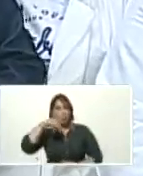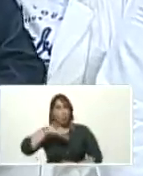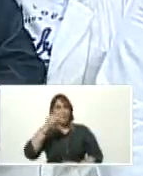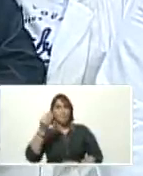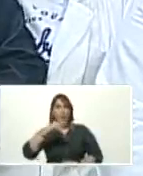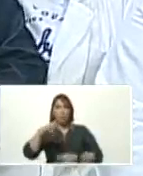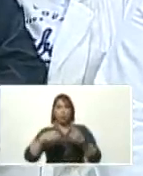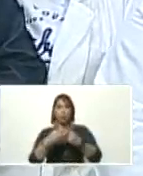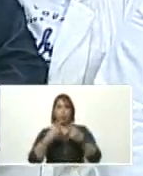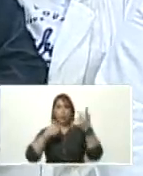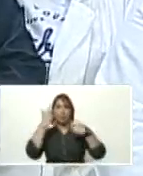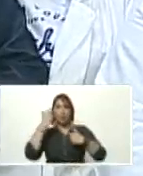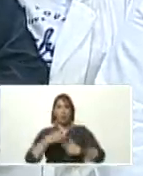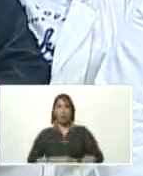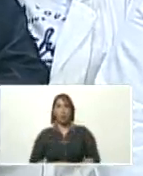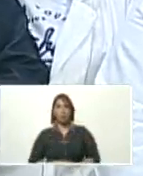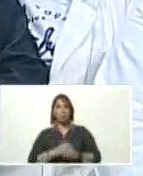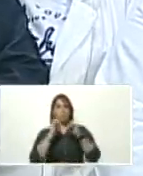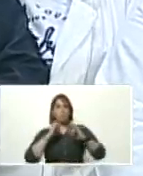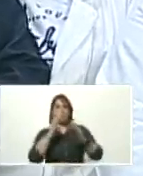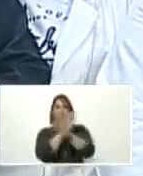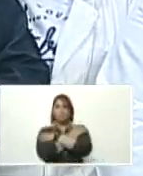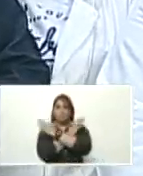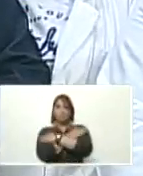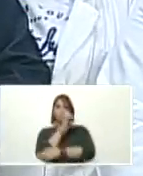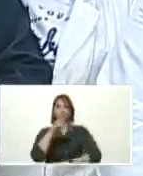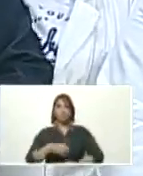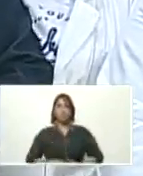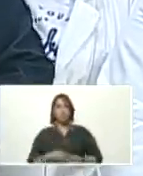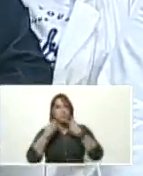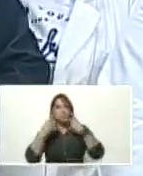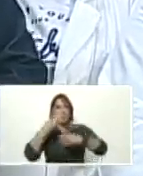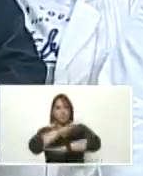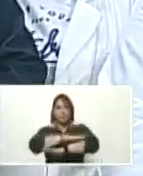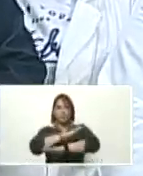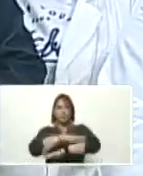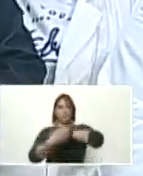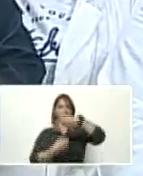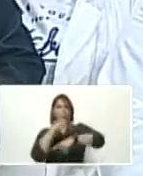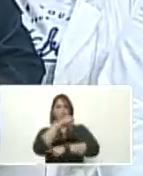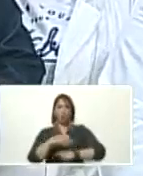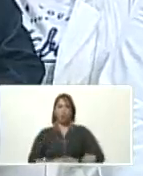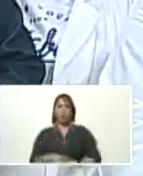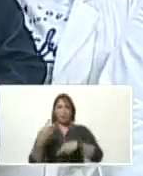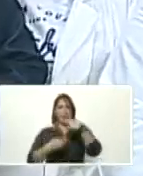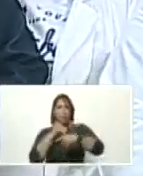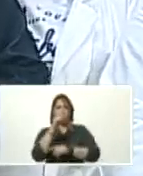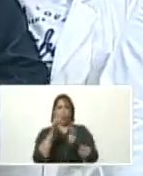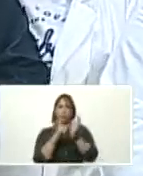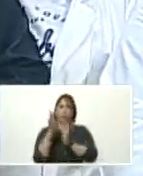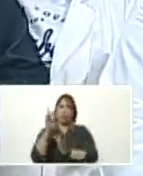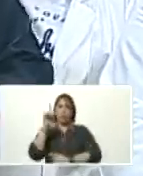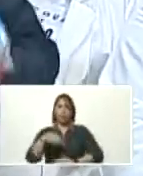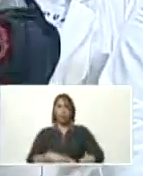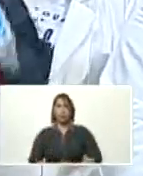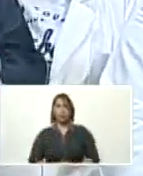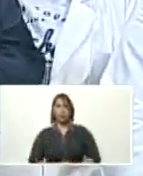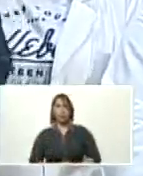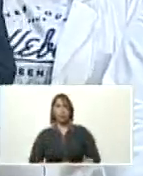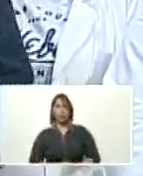al comandante Chávez y felicitamos su acción de haber decretado el carácter de esta revolución, una revolución cristiana y una revolución sobre